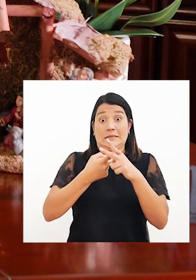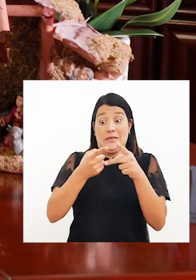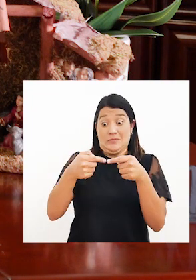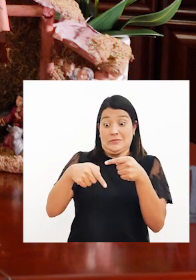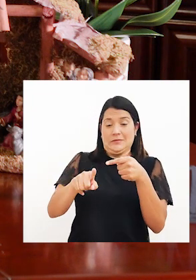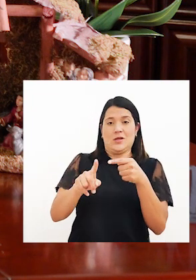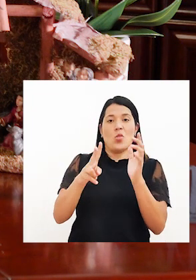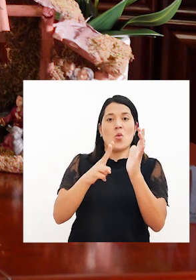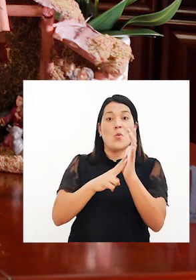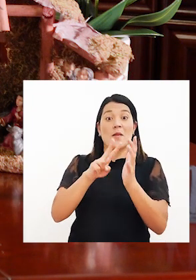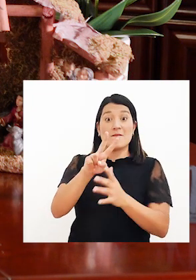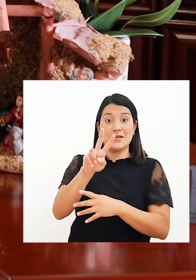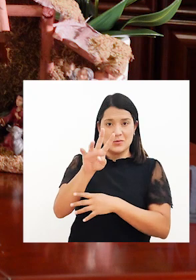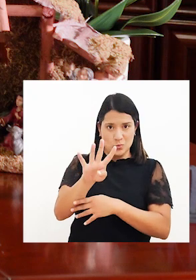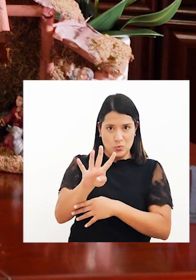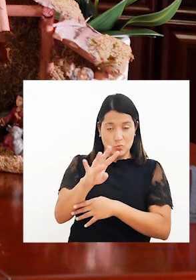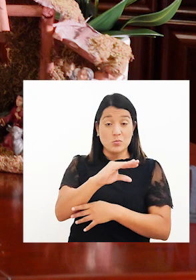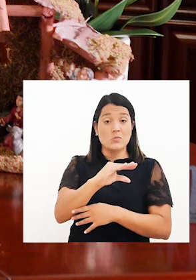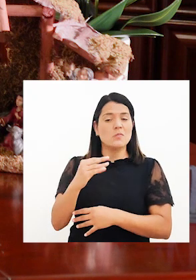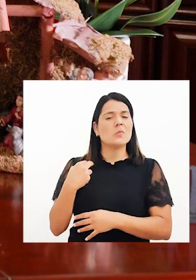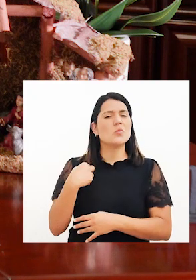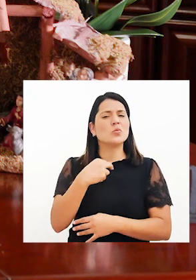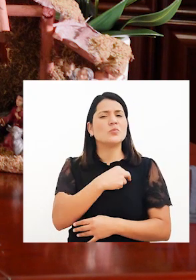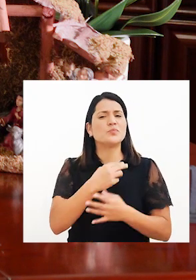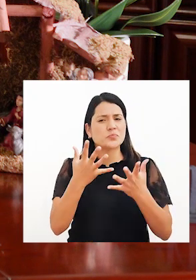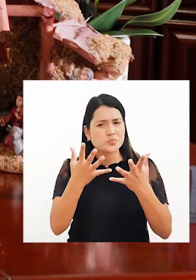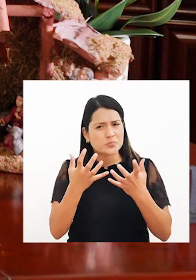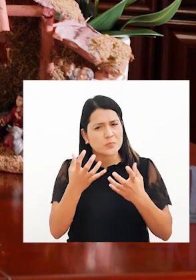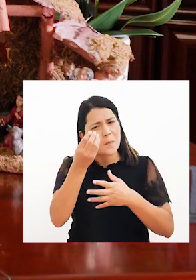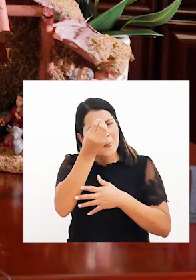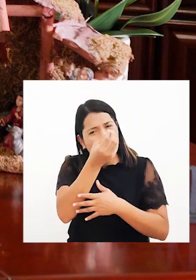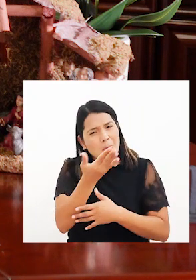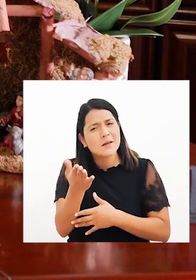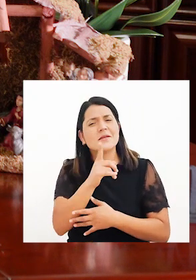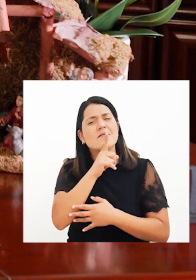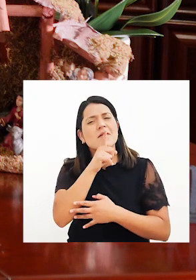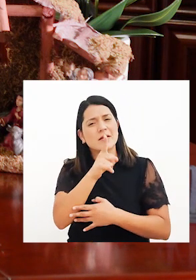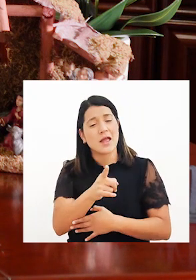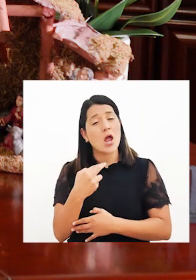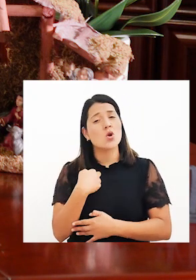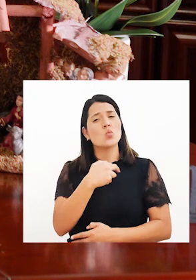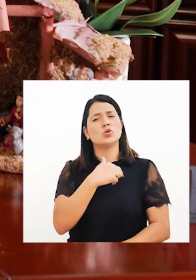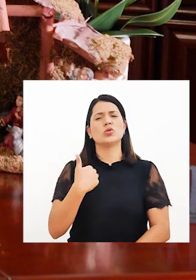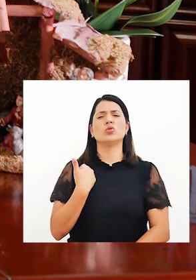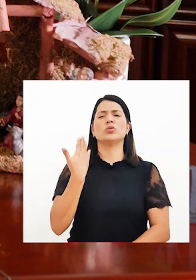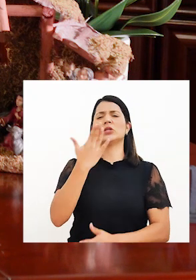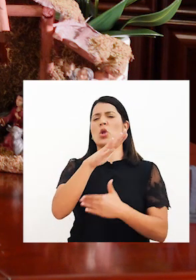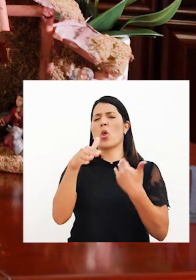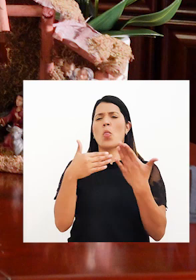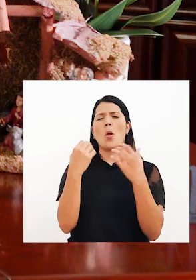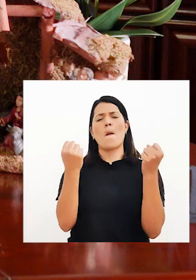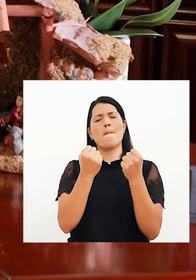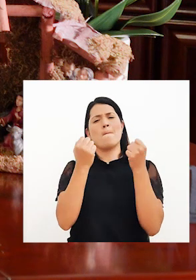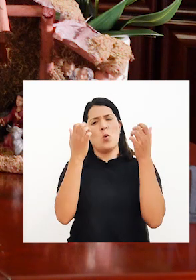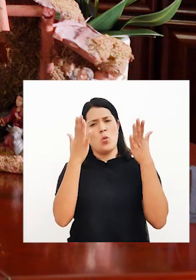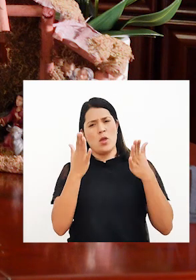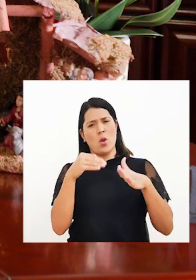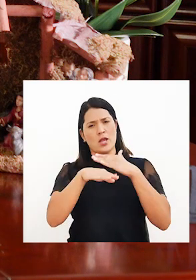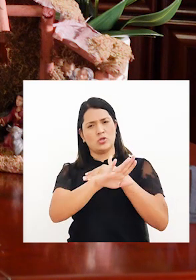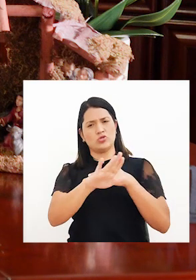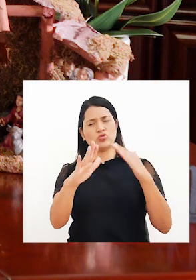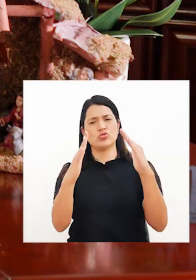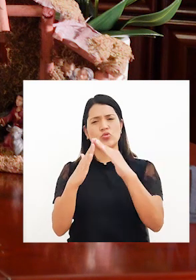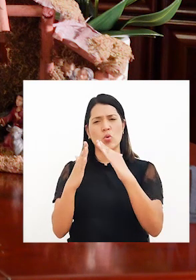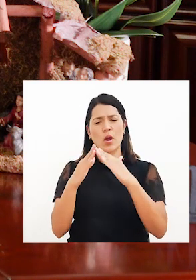al 2024 y queremos bendecirlos de verdad, que nuestro Señor Todopoderoso esté en sus hogares, en